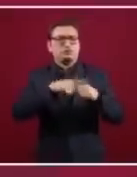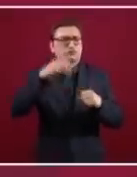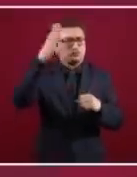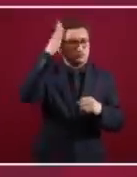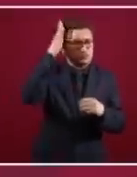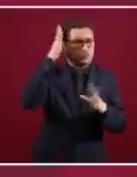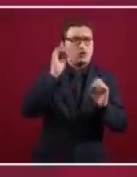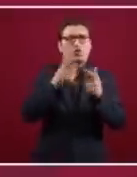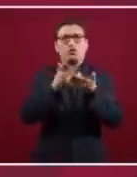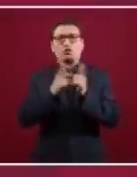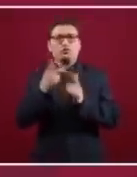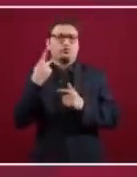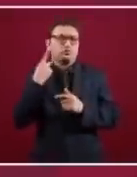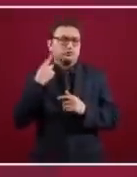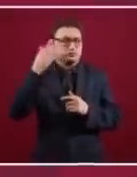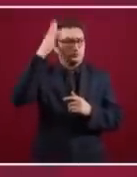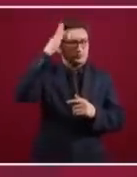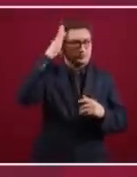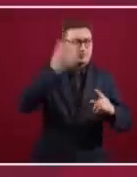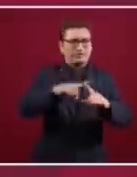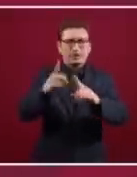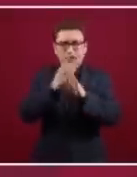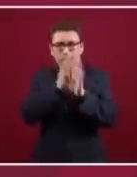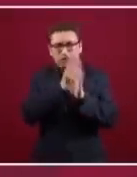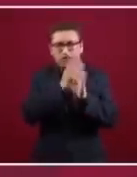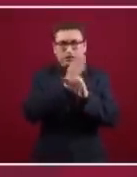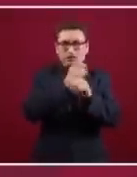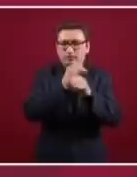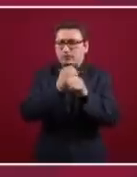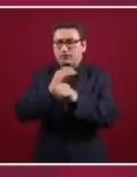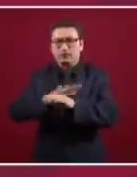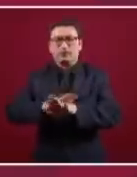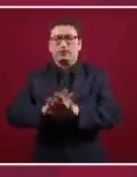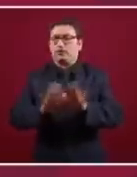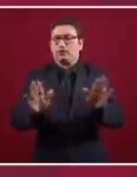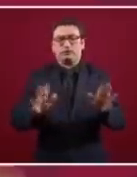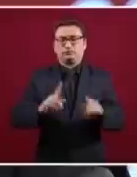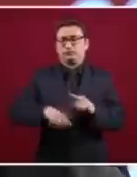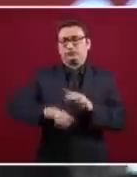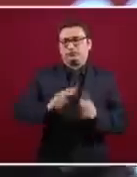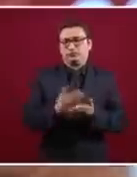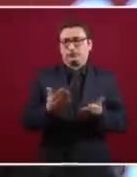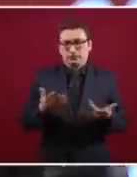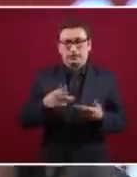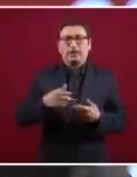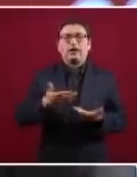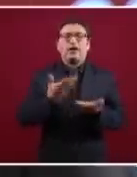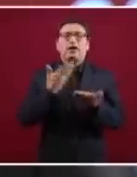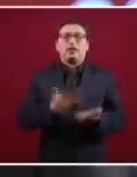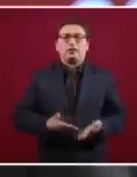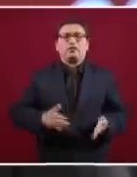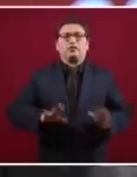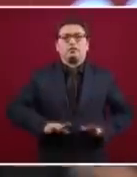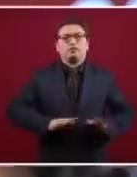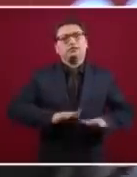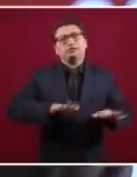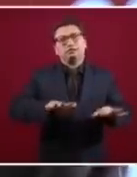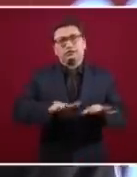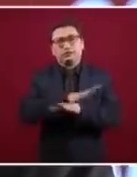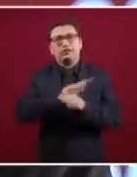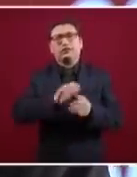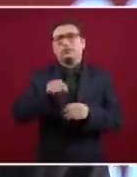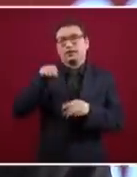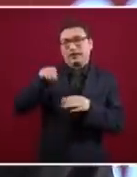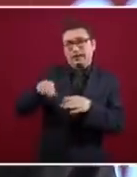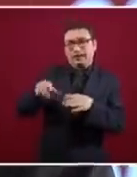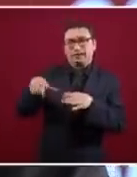políticos ya hay una actitud distinta ya es un centro de